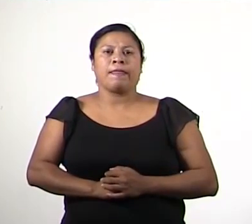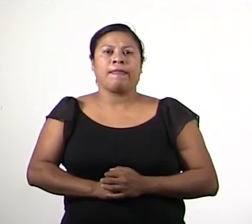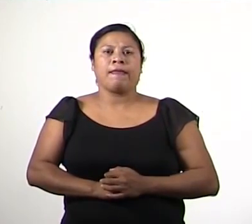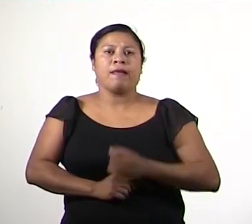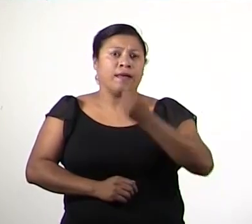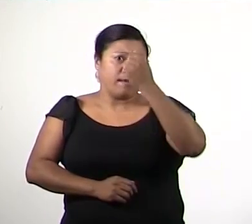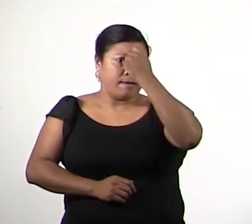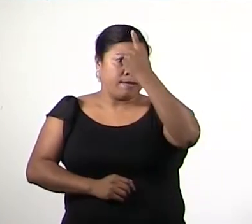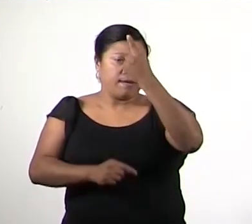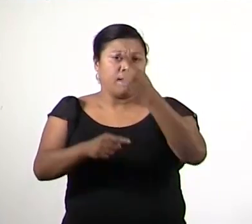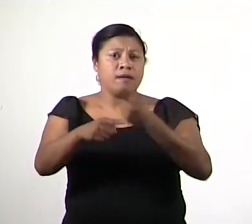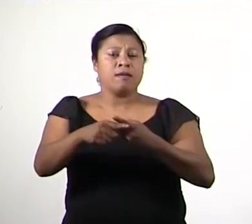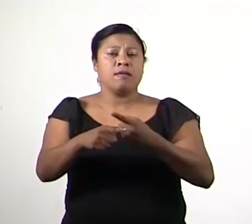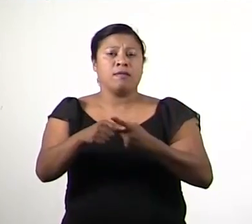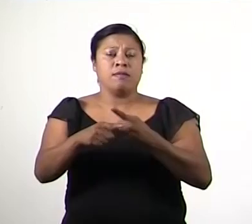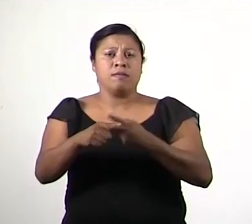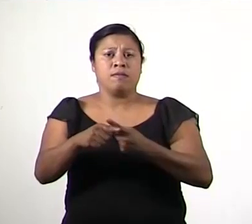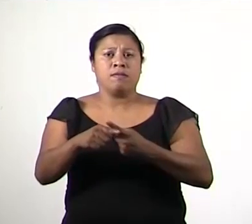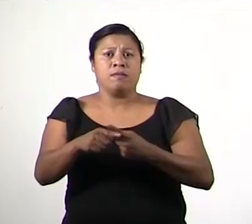¿Quiénes